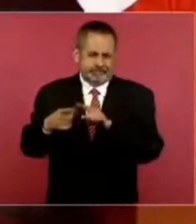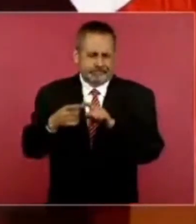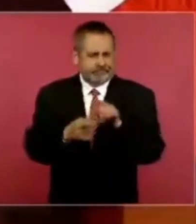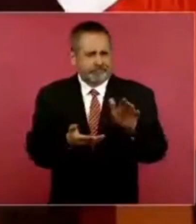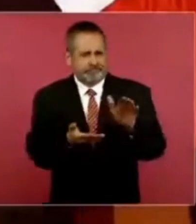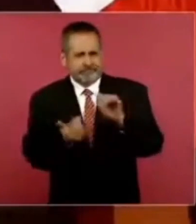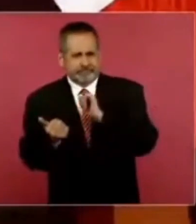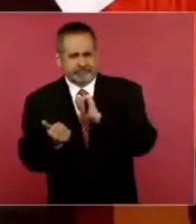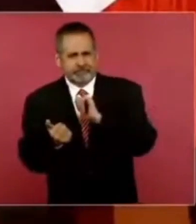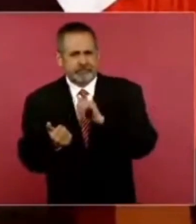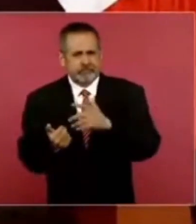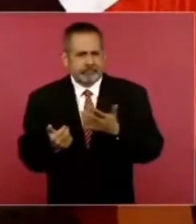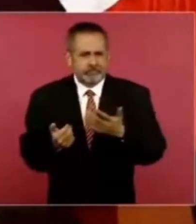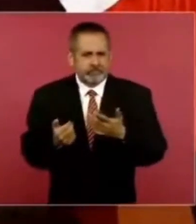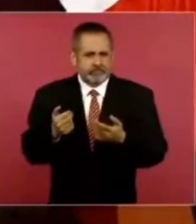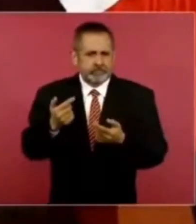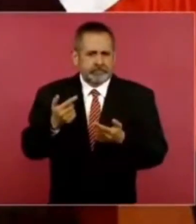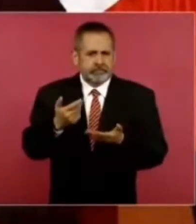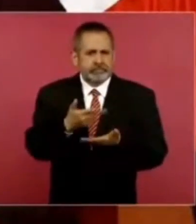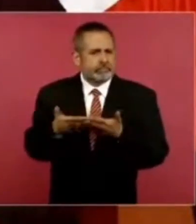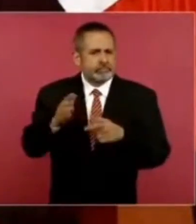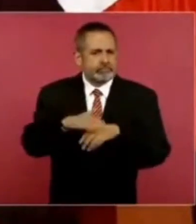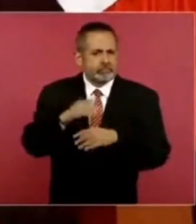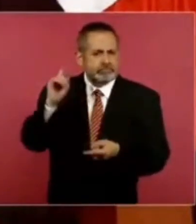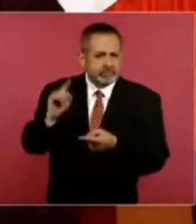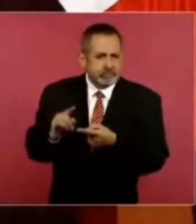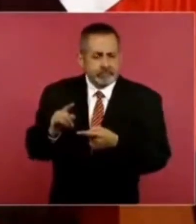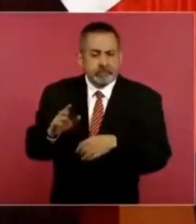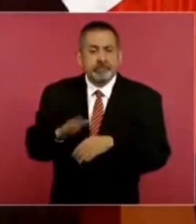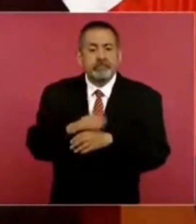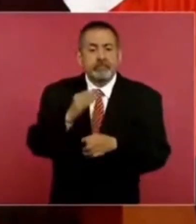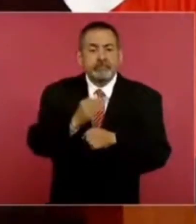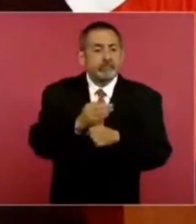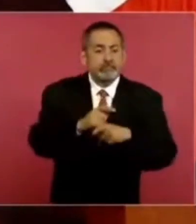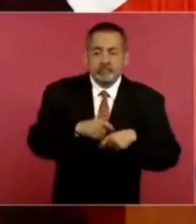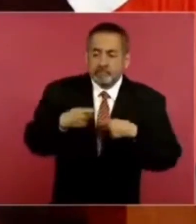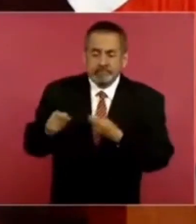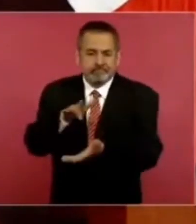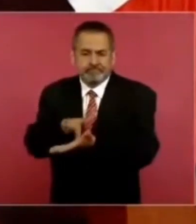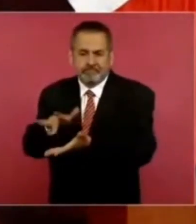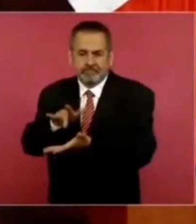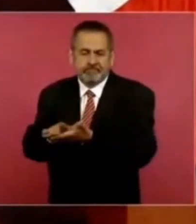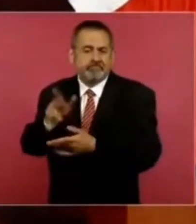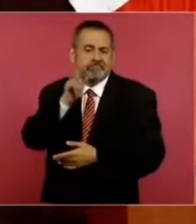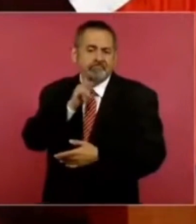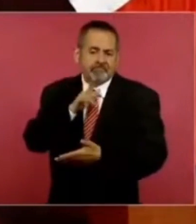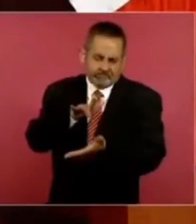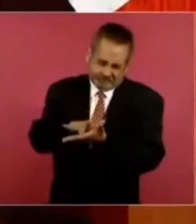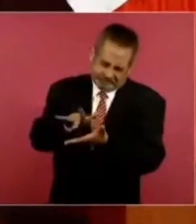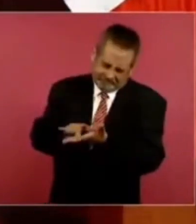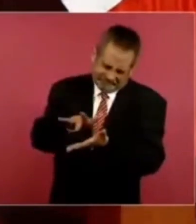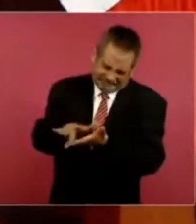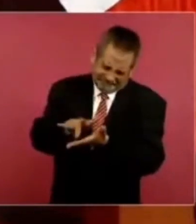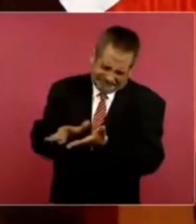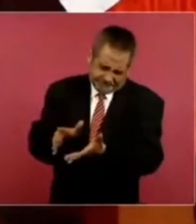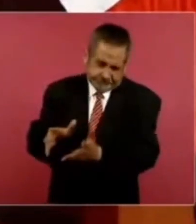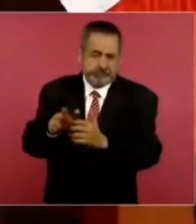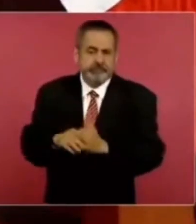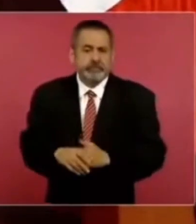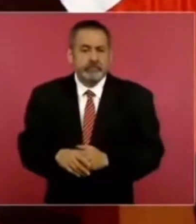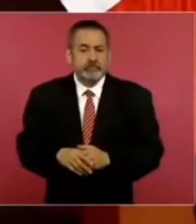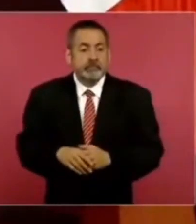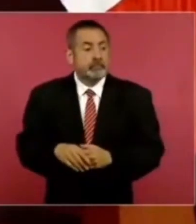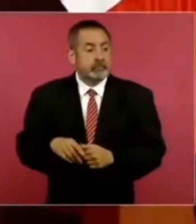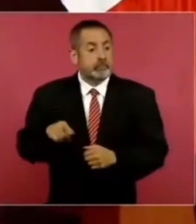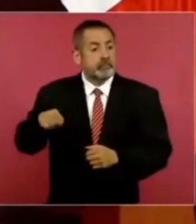general. ¿Por qué bajamos? Porque estamos ayudando a Pemex. Cuando llegamos,